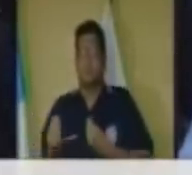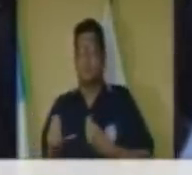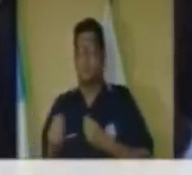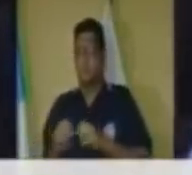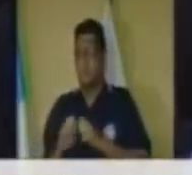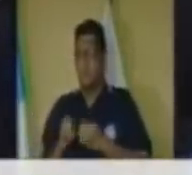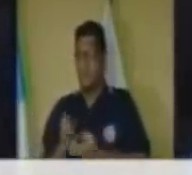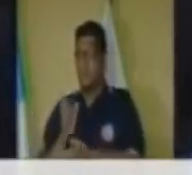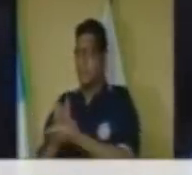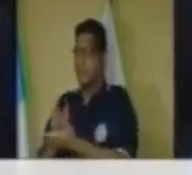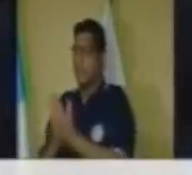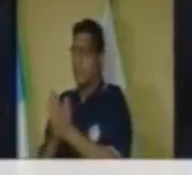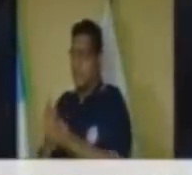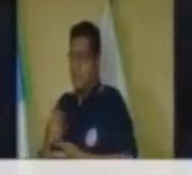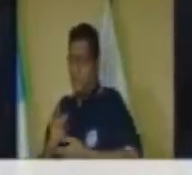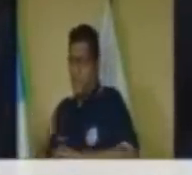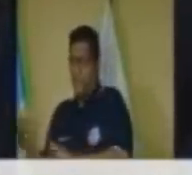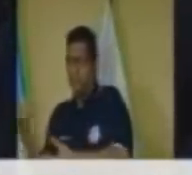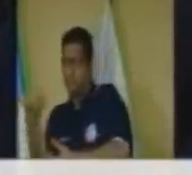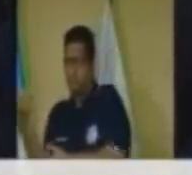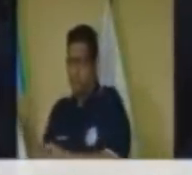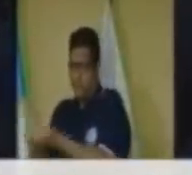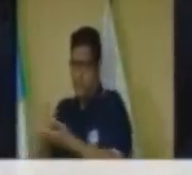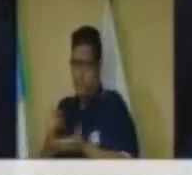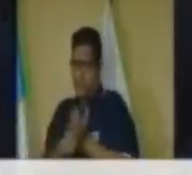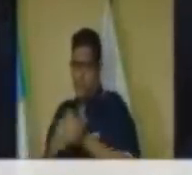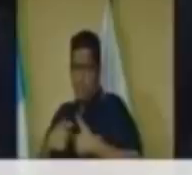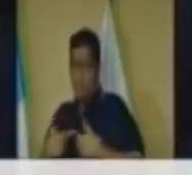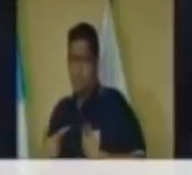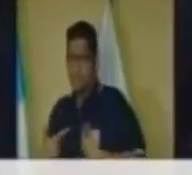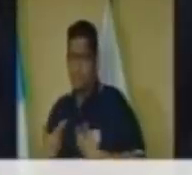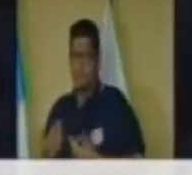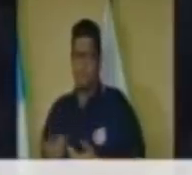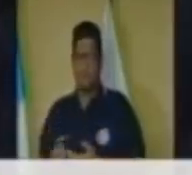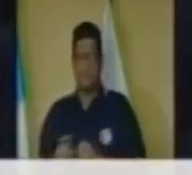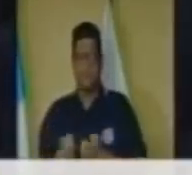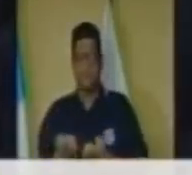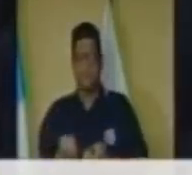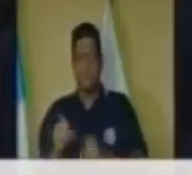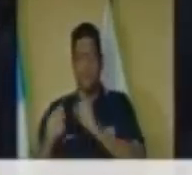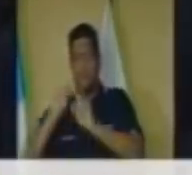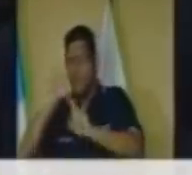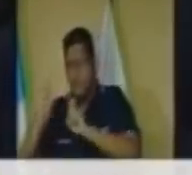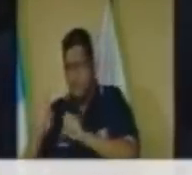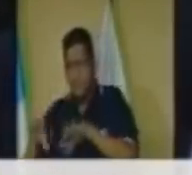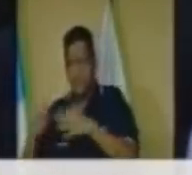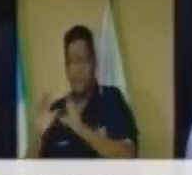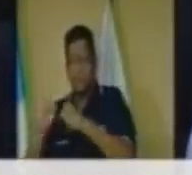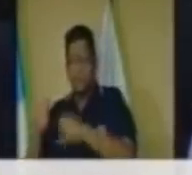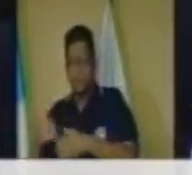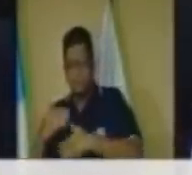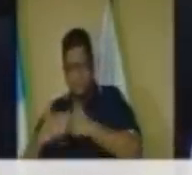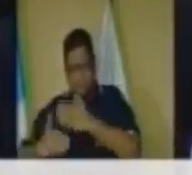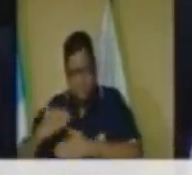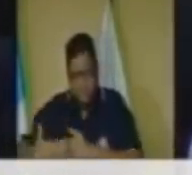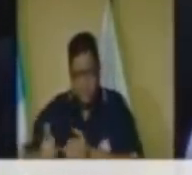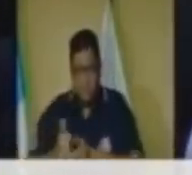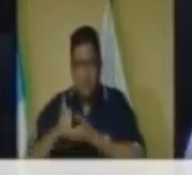donde las personas alarmaron que esta persona era conocida. ¿Cuál es la recomendación que las personas tienen